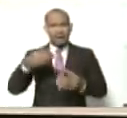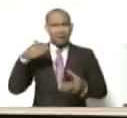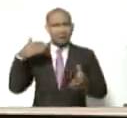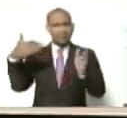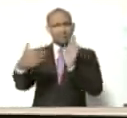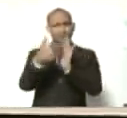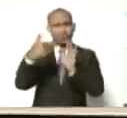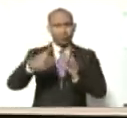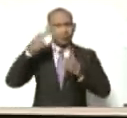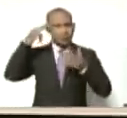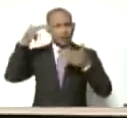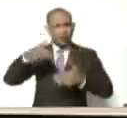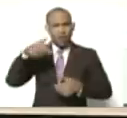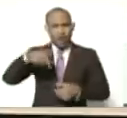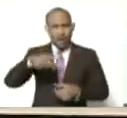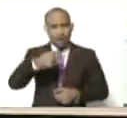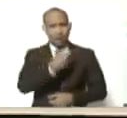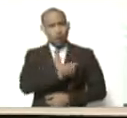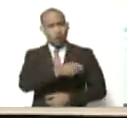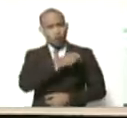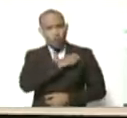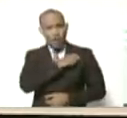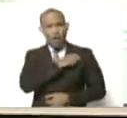este nivel el gobierno de España.